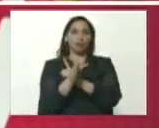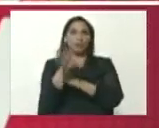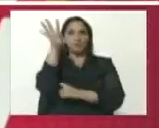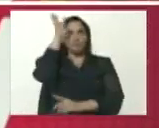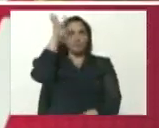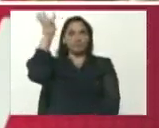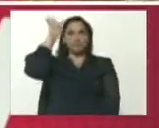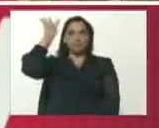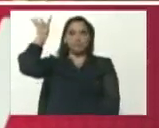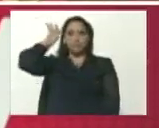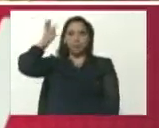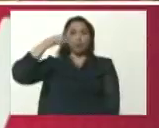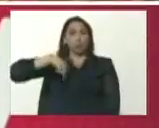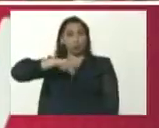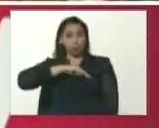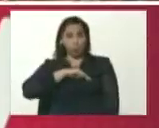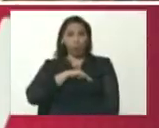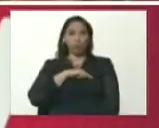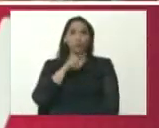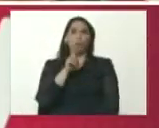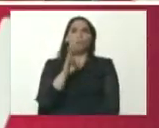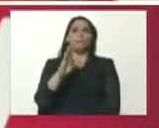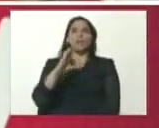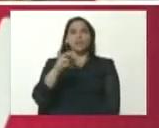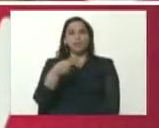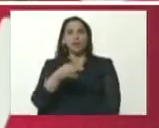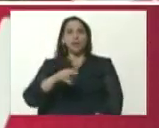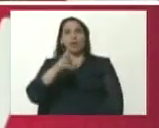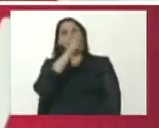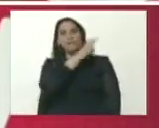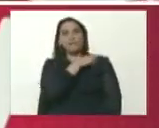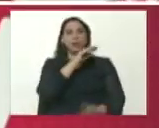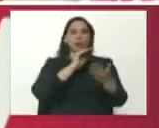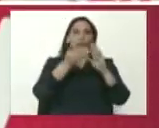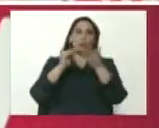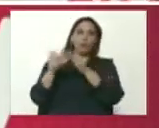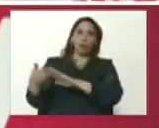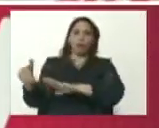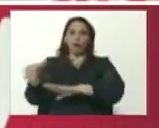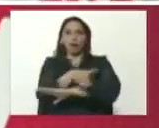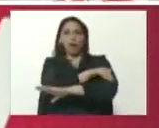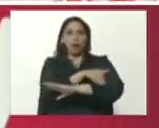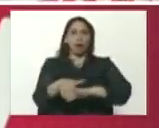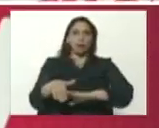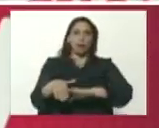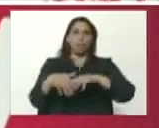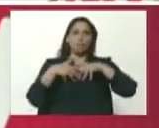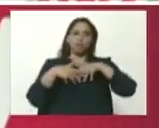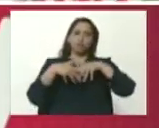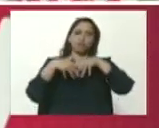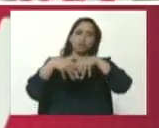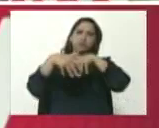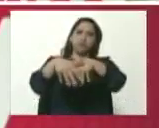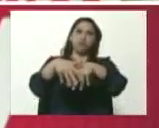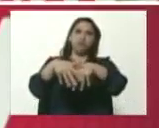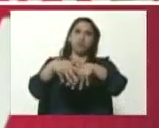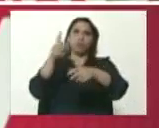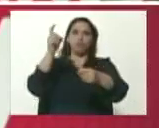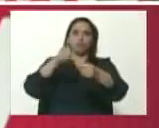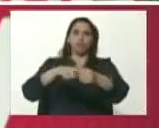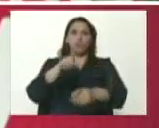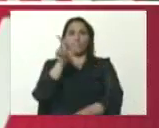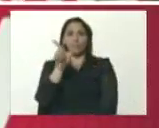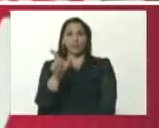Serra, estamos con la VC, los jefes de comunidad y calle, y con la militancia de nuestro partido acá.